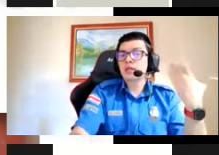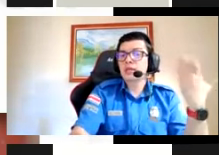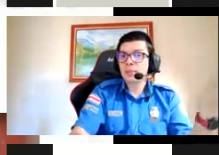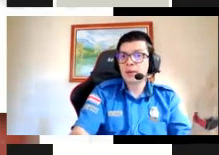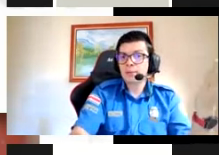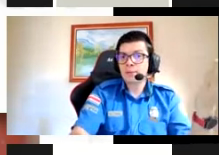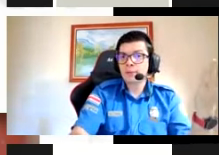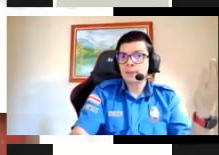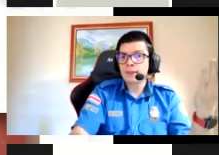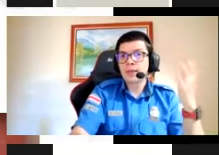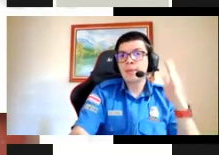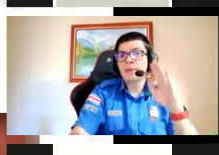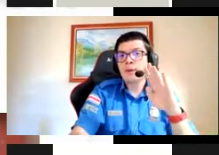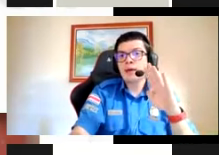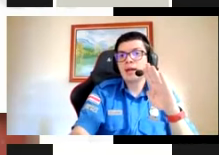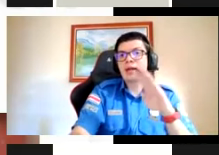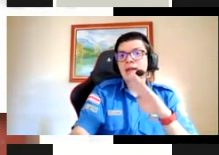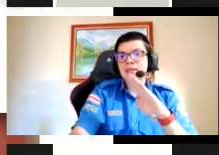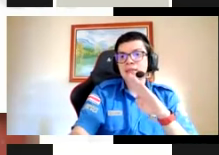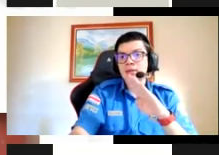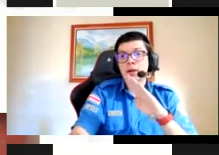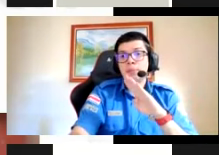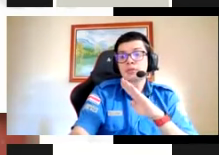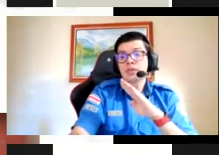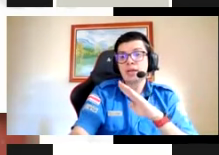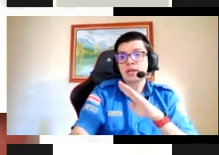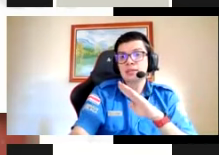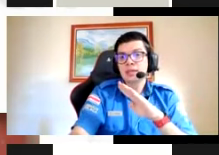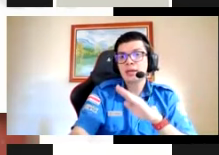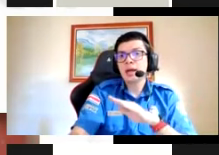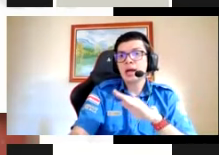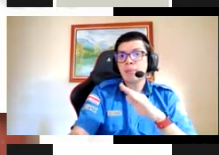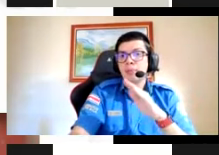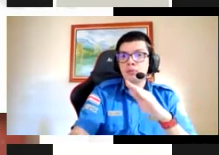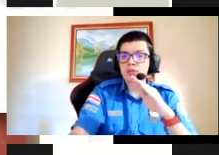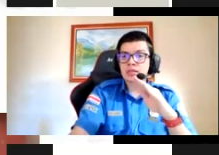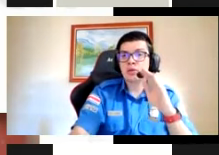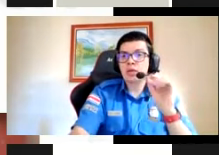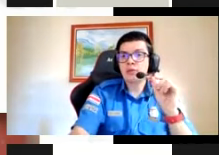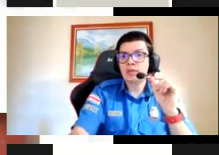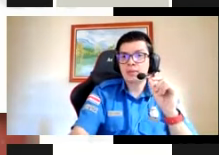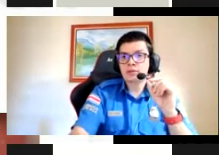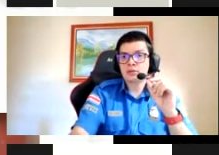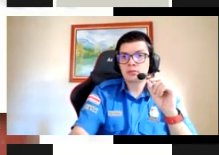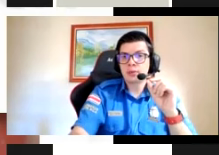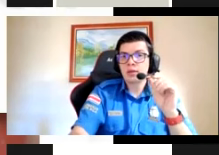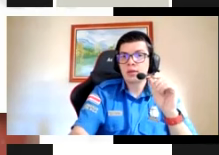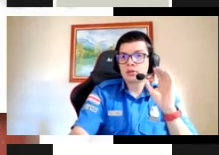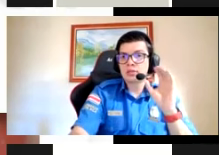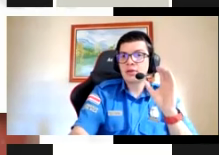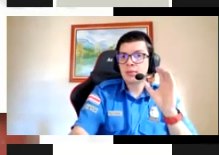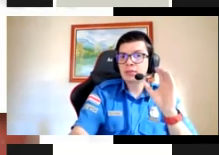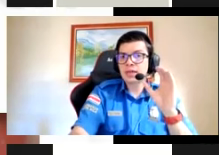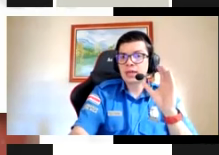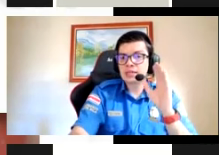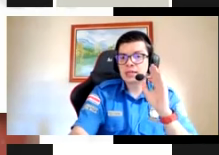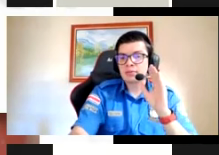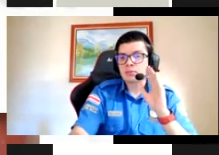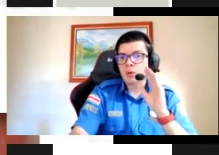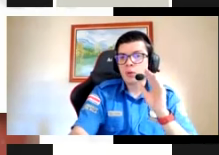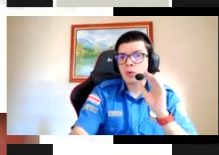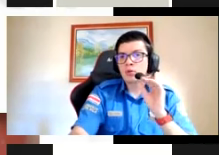segunda etapa, que me va a bajar el gas o la presión del gas a 0.5 libras de presión. Entonces ya vemos que